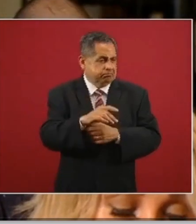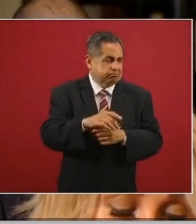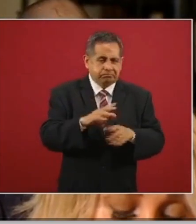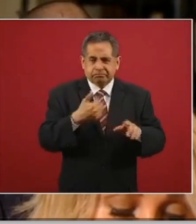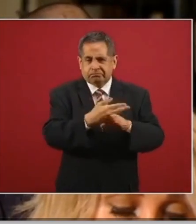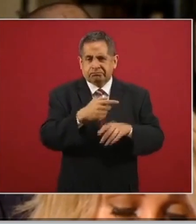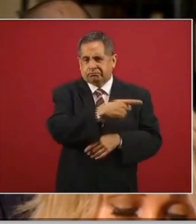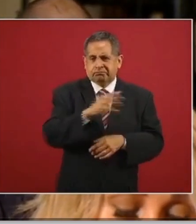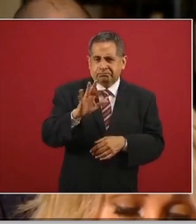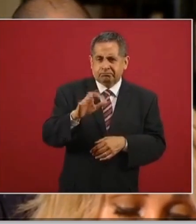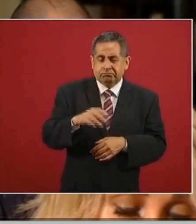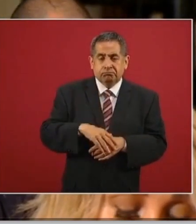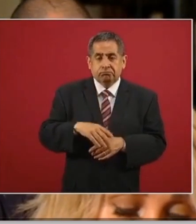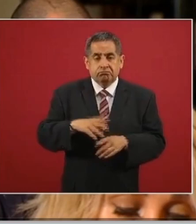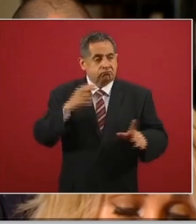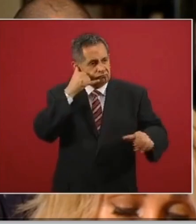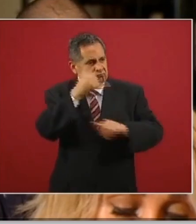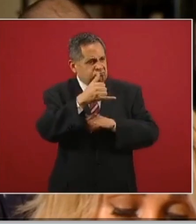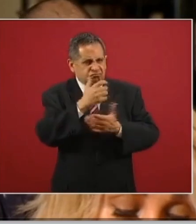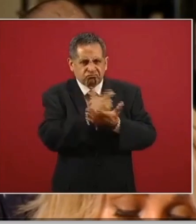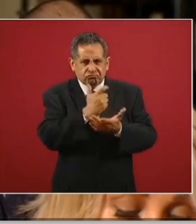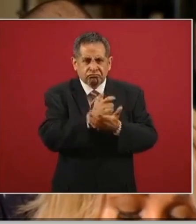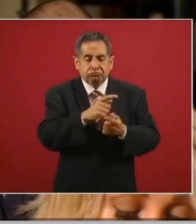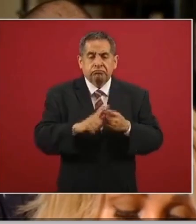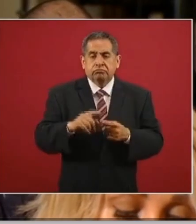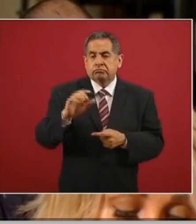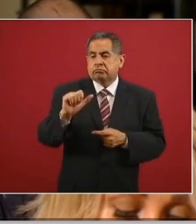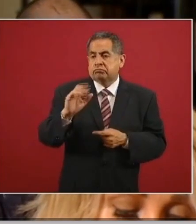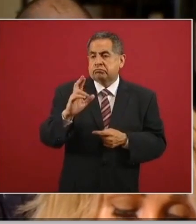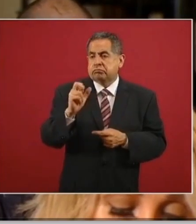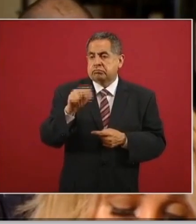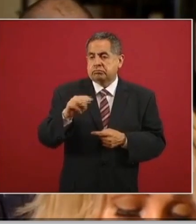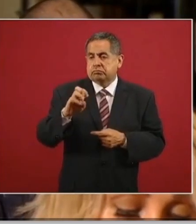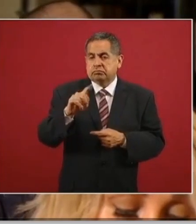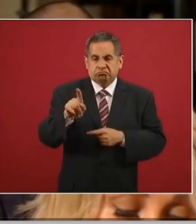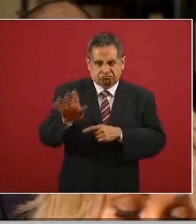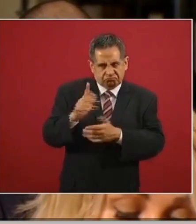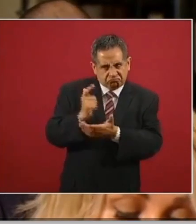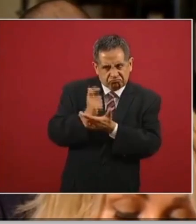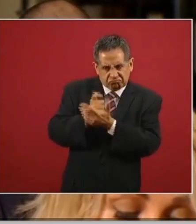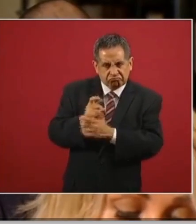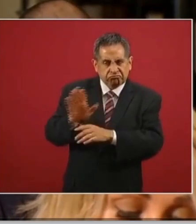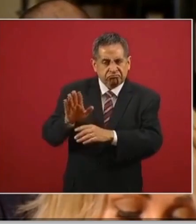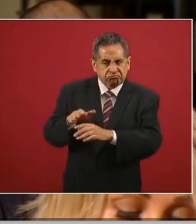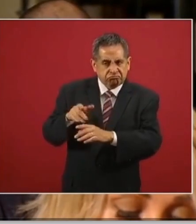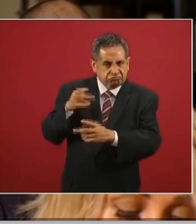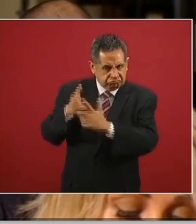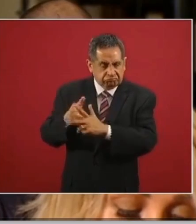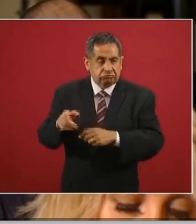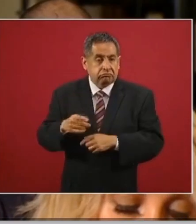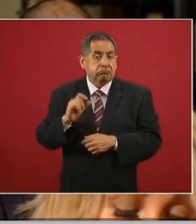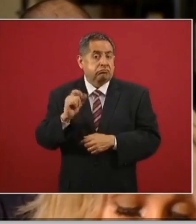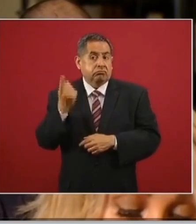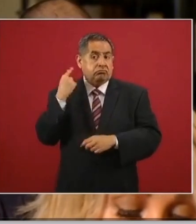Calderón, recibe ya amenazas directas, por ejemplo, a Abraham Mendieta. La semana pasada fue asesinado, por ejemplo, ya también